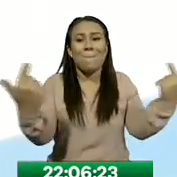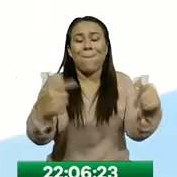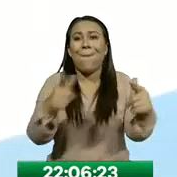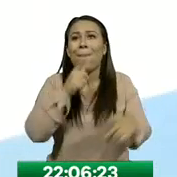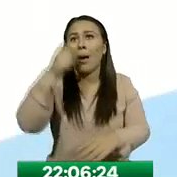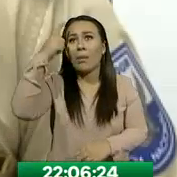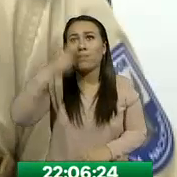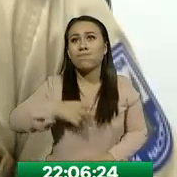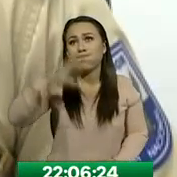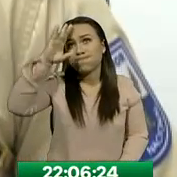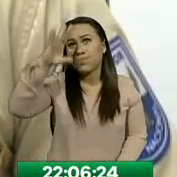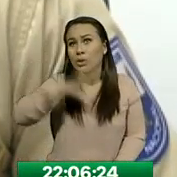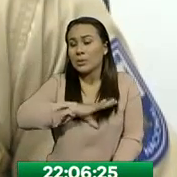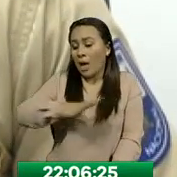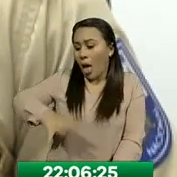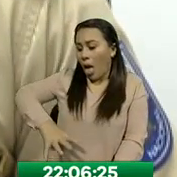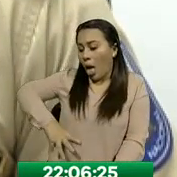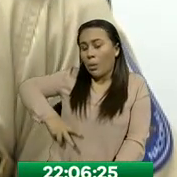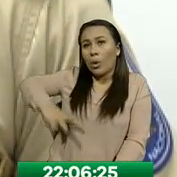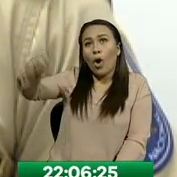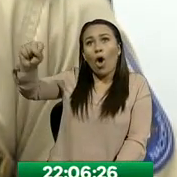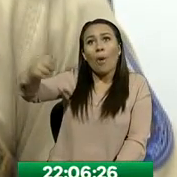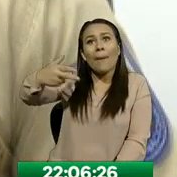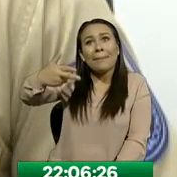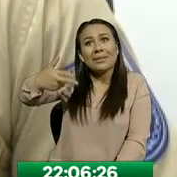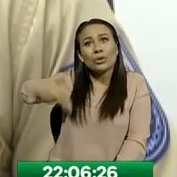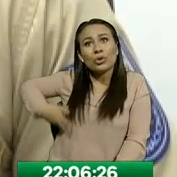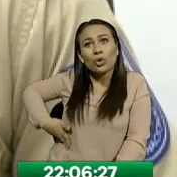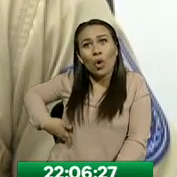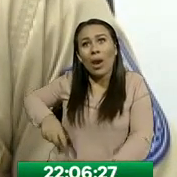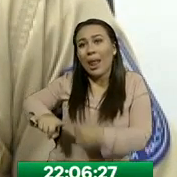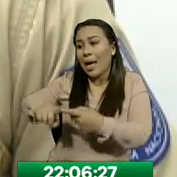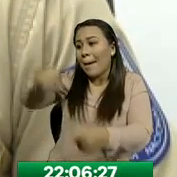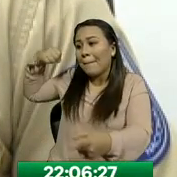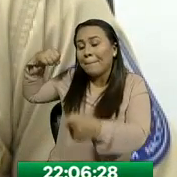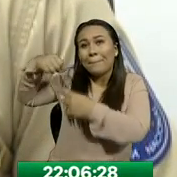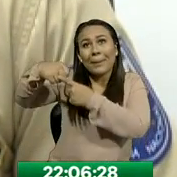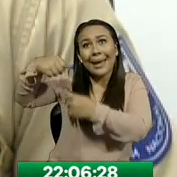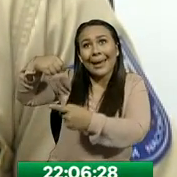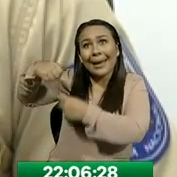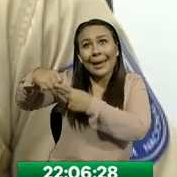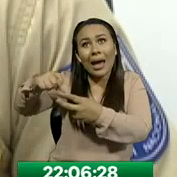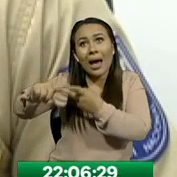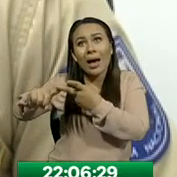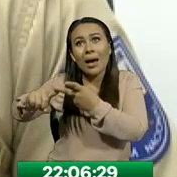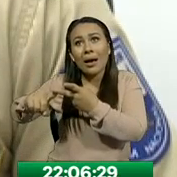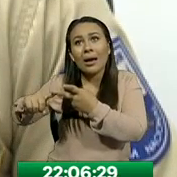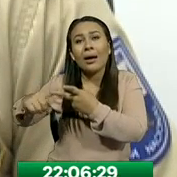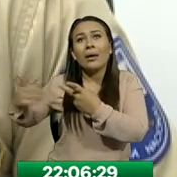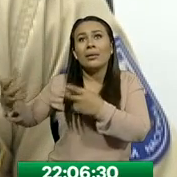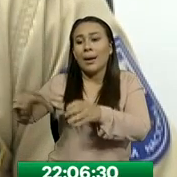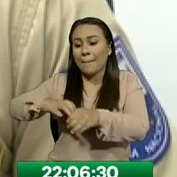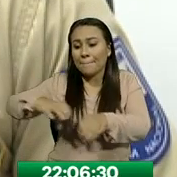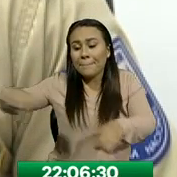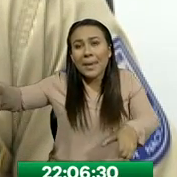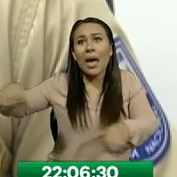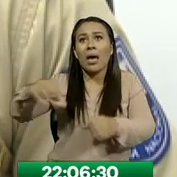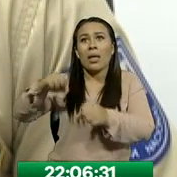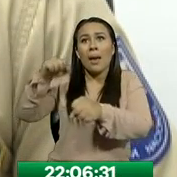los uniformados. Ellos agreden físicamente. Luego de agredirle físicamente, estas